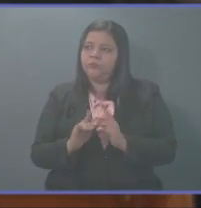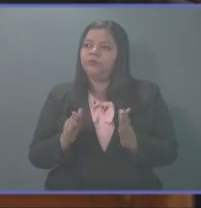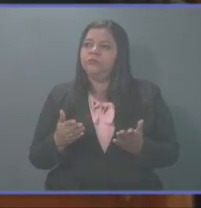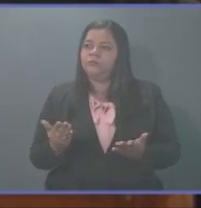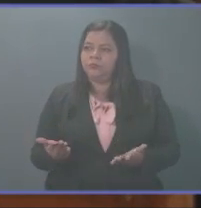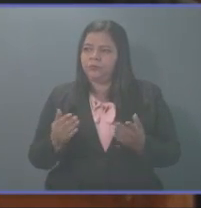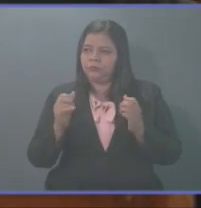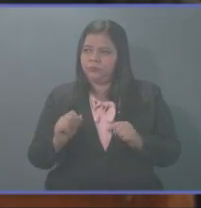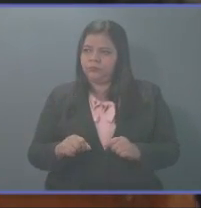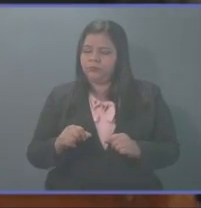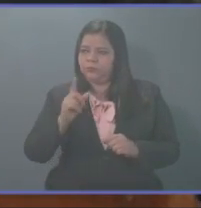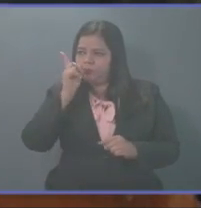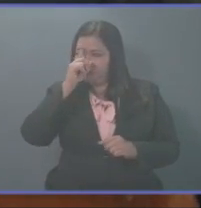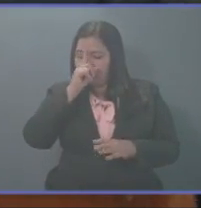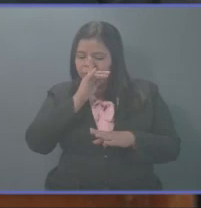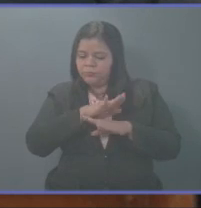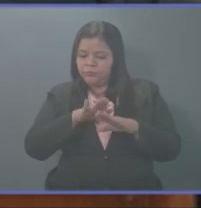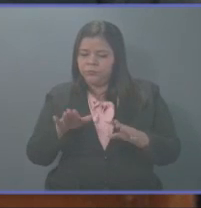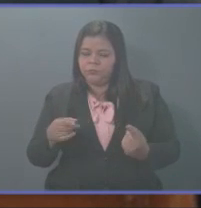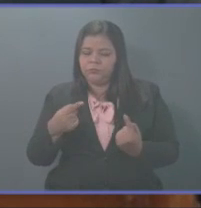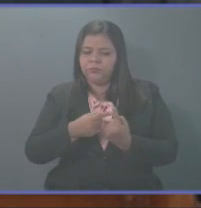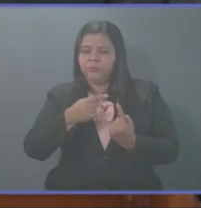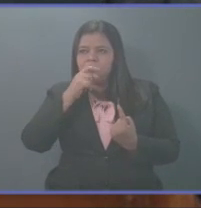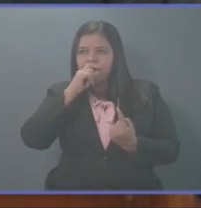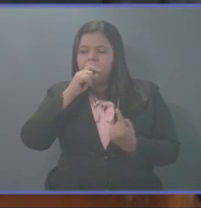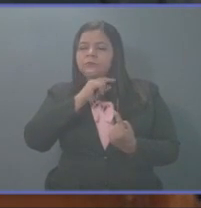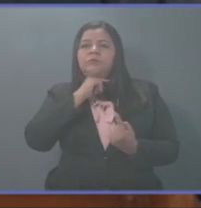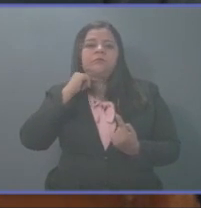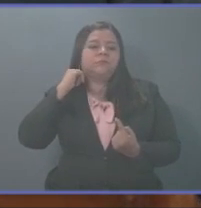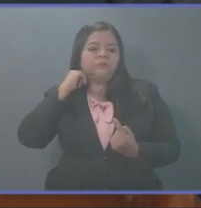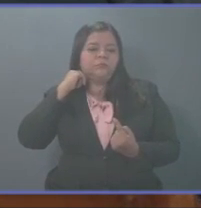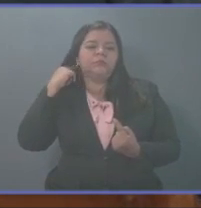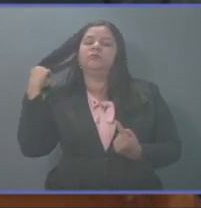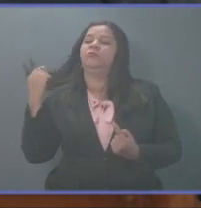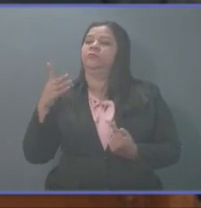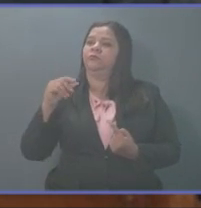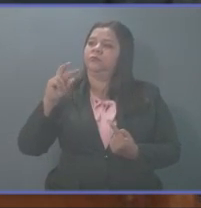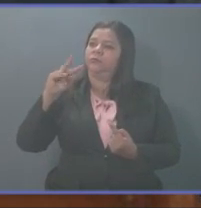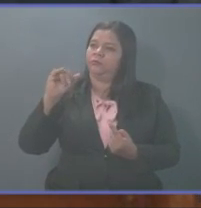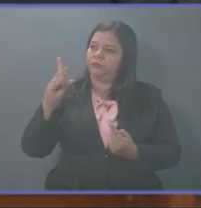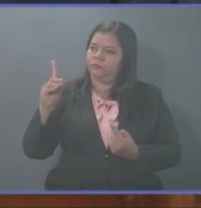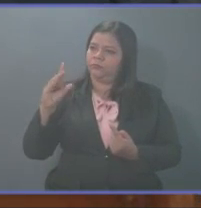se incorpora en el minuto de silencio al padre David Aguilar, párroco de